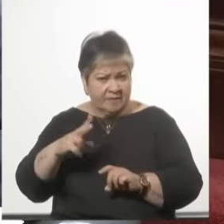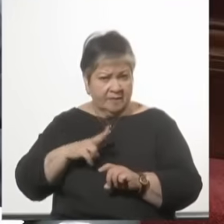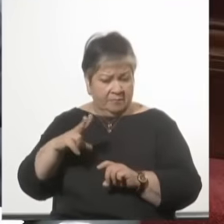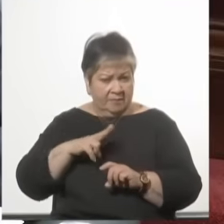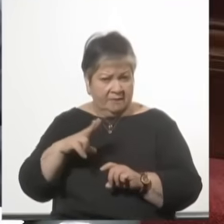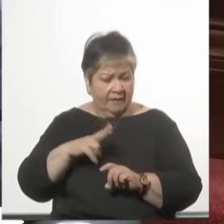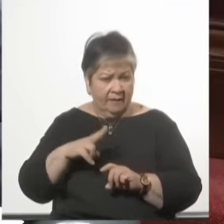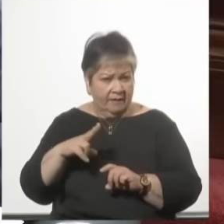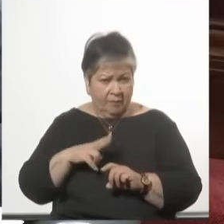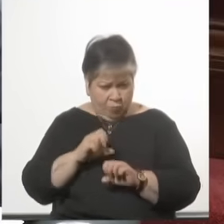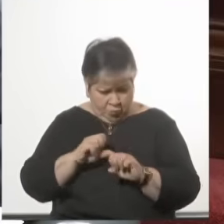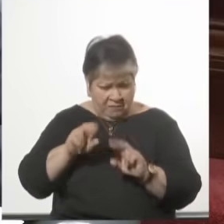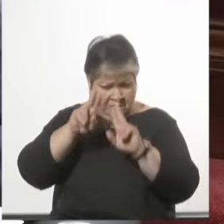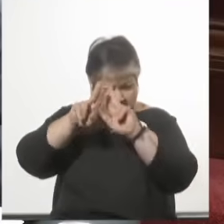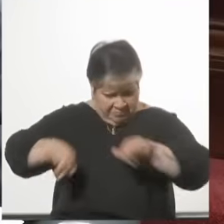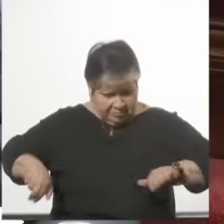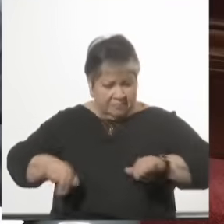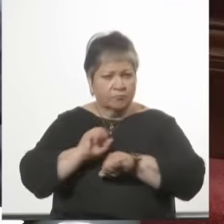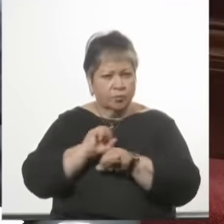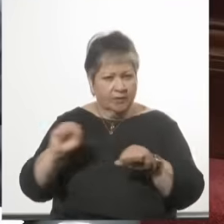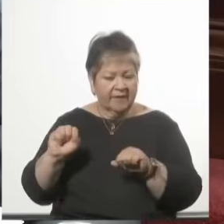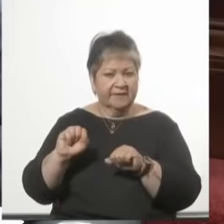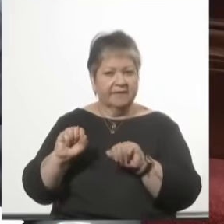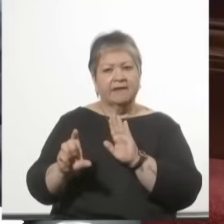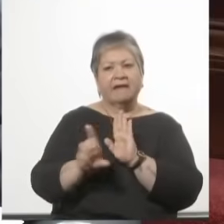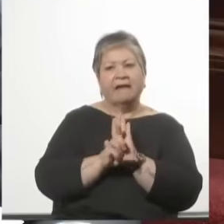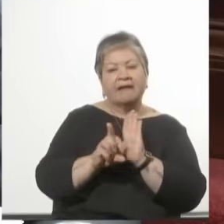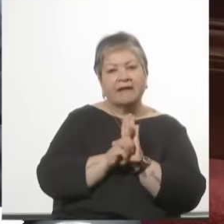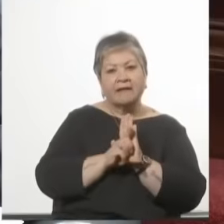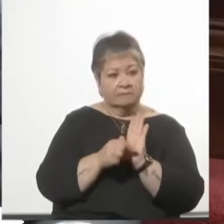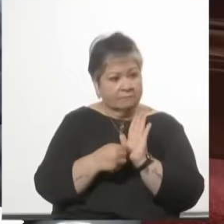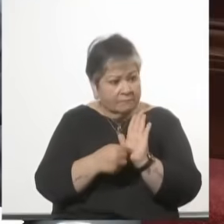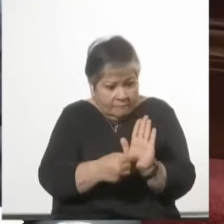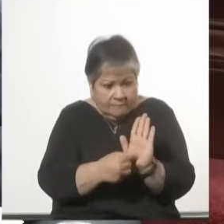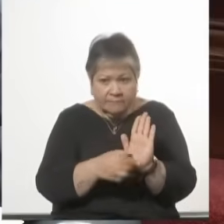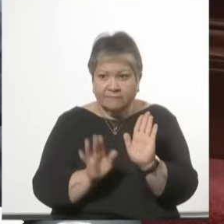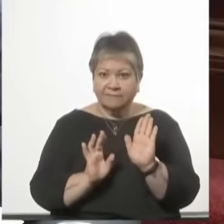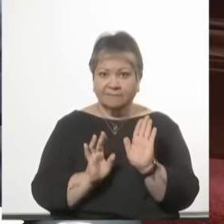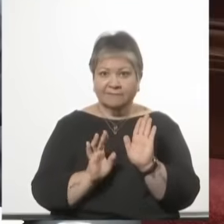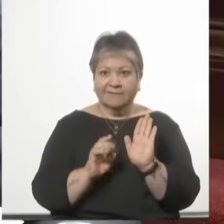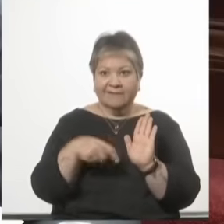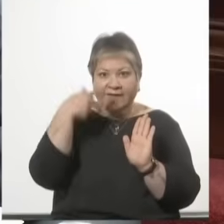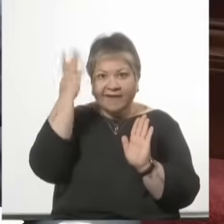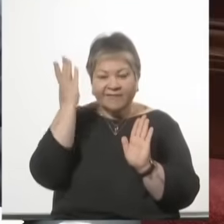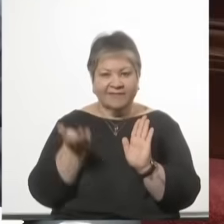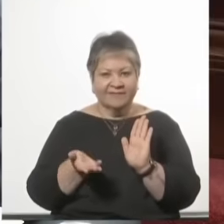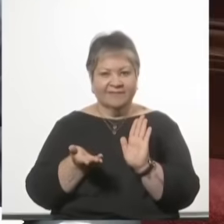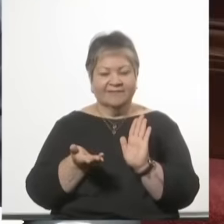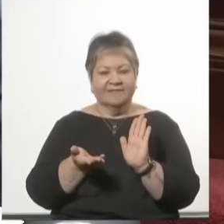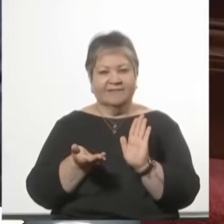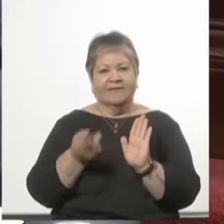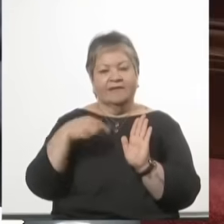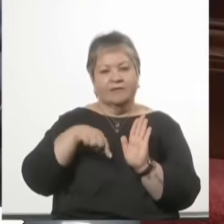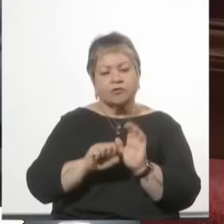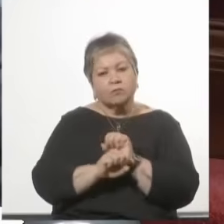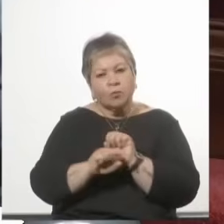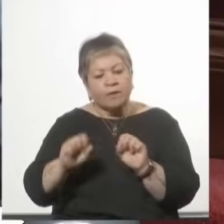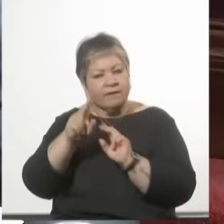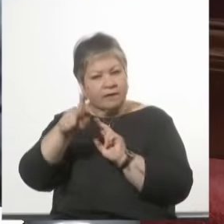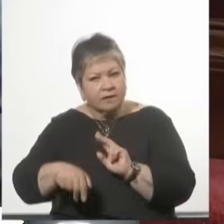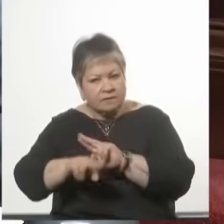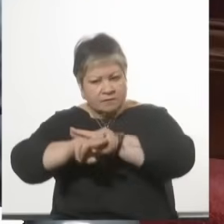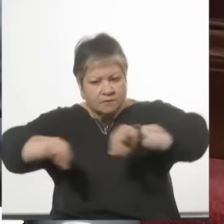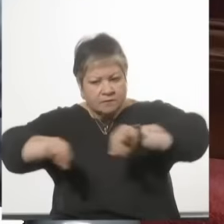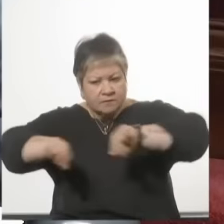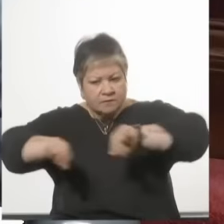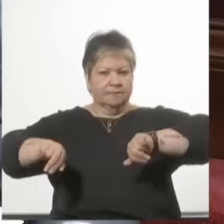adjudicatario. Es decir, que la ley ante incumplimientos graves, y vaya si este lo es, habilita a la Administración a la rescisión unilateral del contrato,